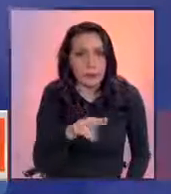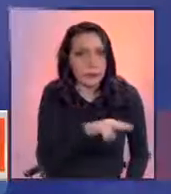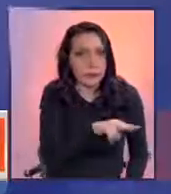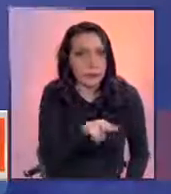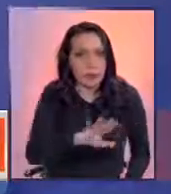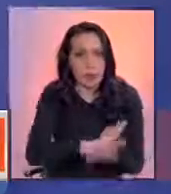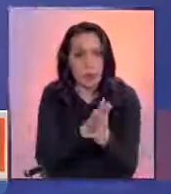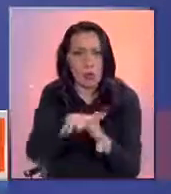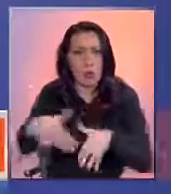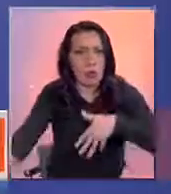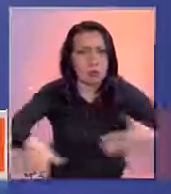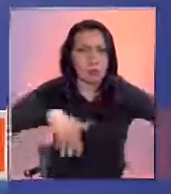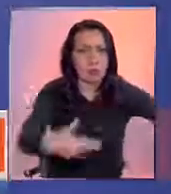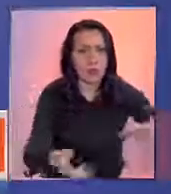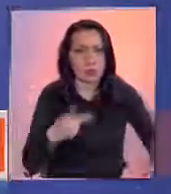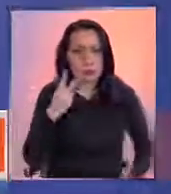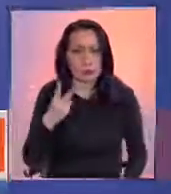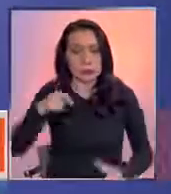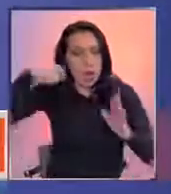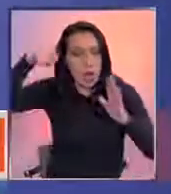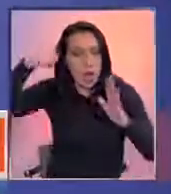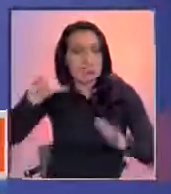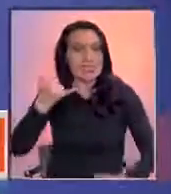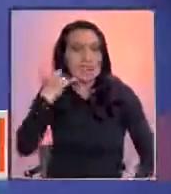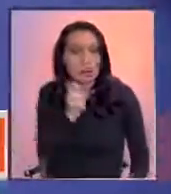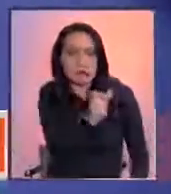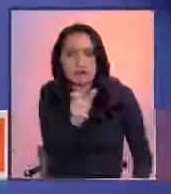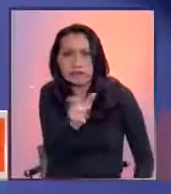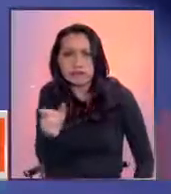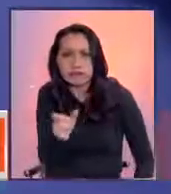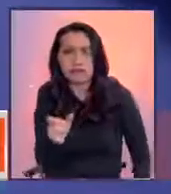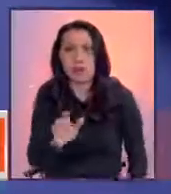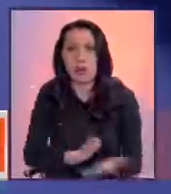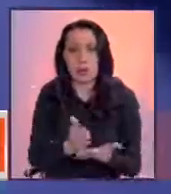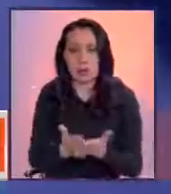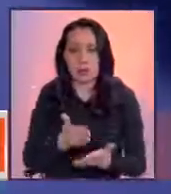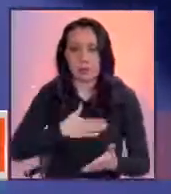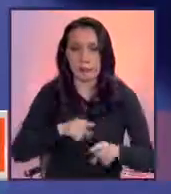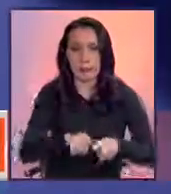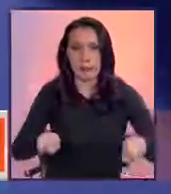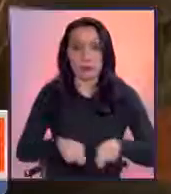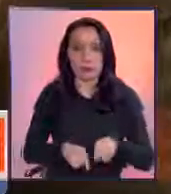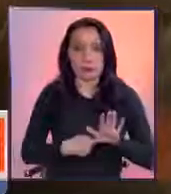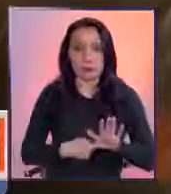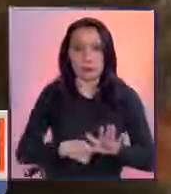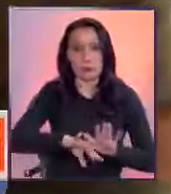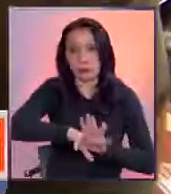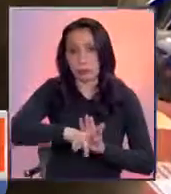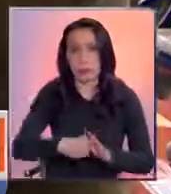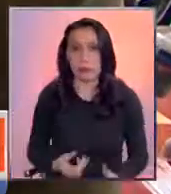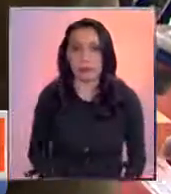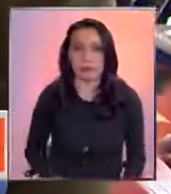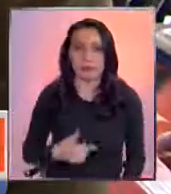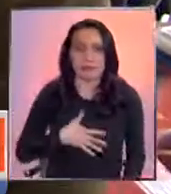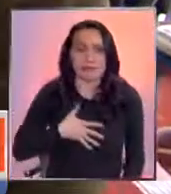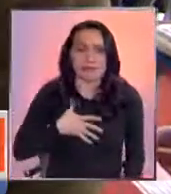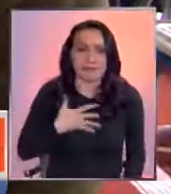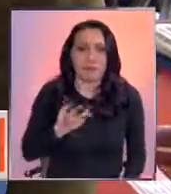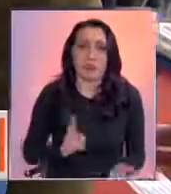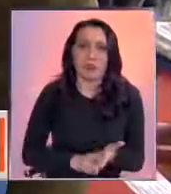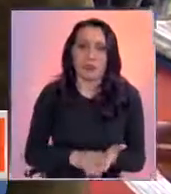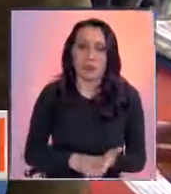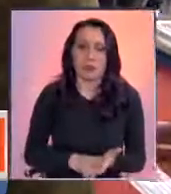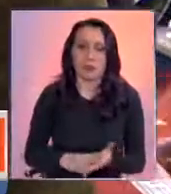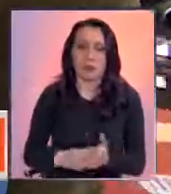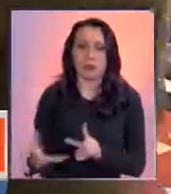en el suelo. Fue ella quien grabó con su teléfono cómo quedó su oficina. Fue un saqueo. Ay, uno se siente realmente como